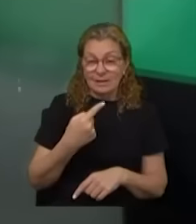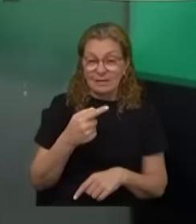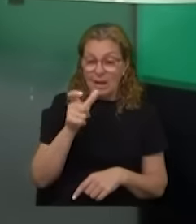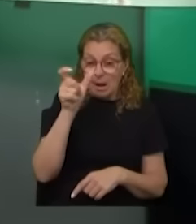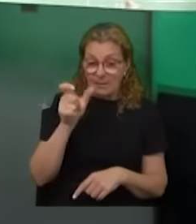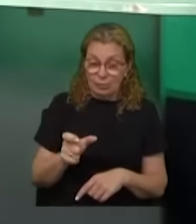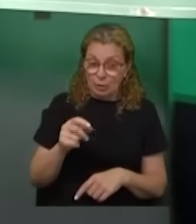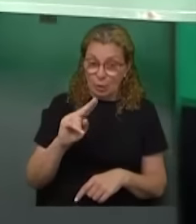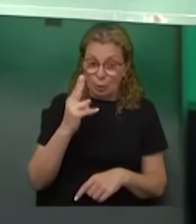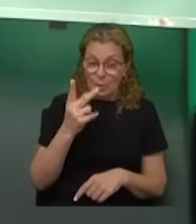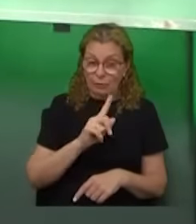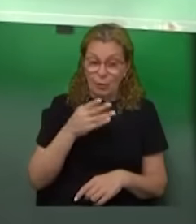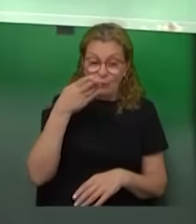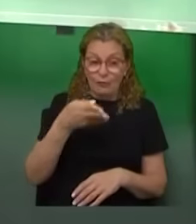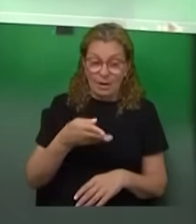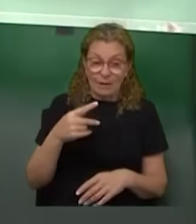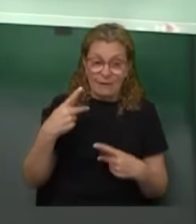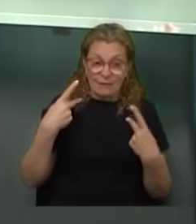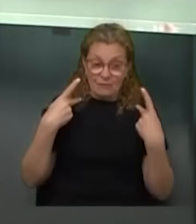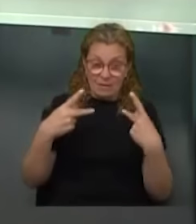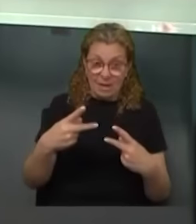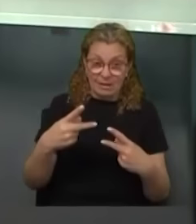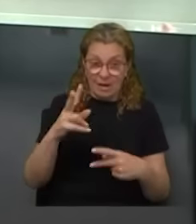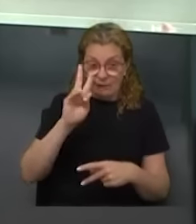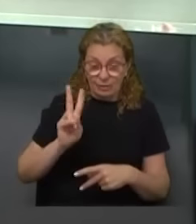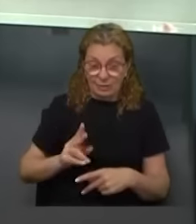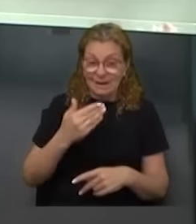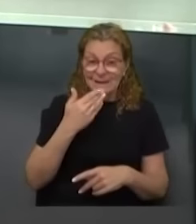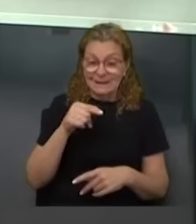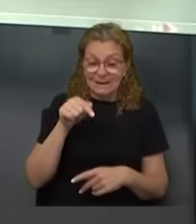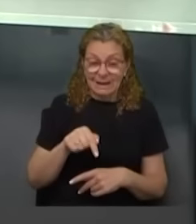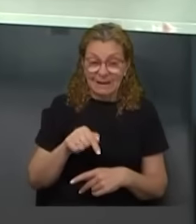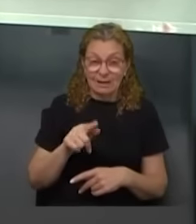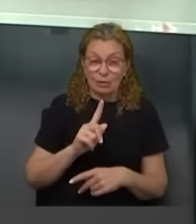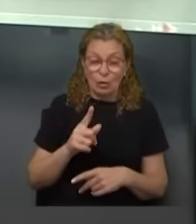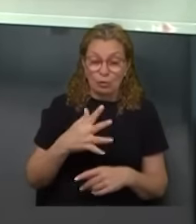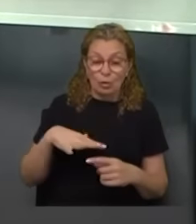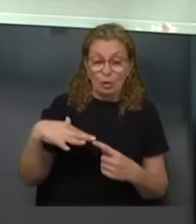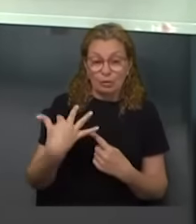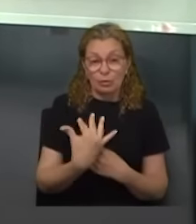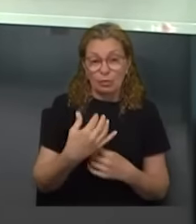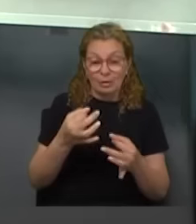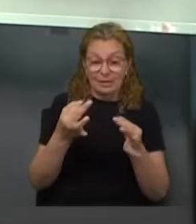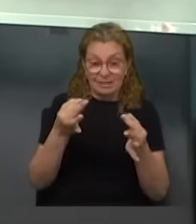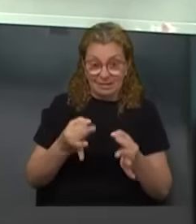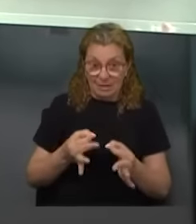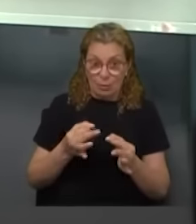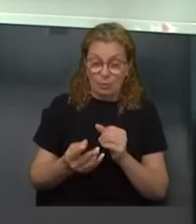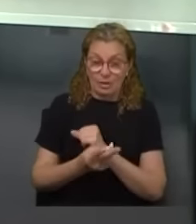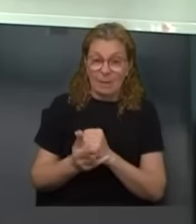población uruguaya no viajar a Venezuela por entender que en ese país no están dadas las condiciones de seguridad para